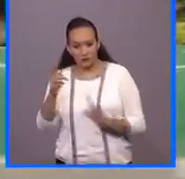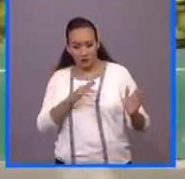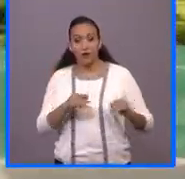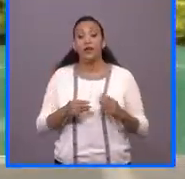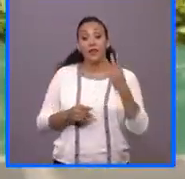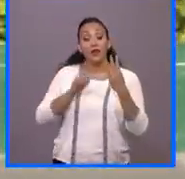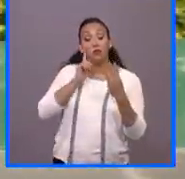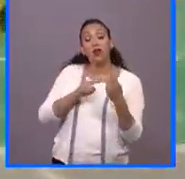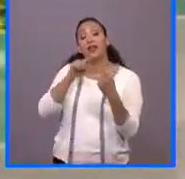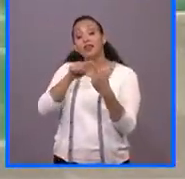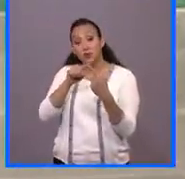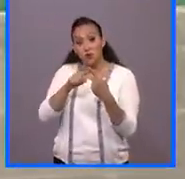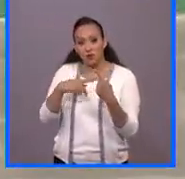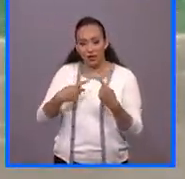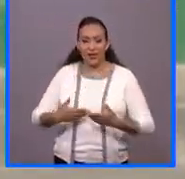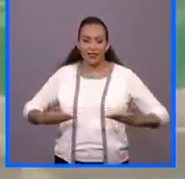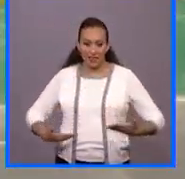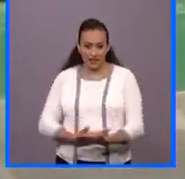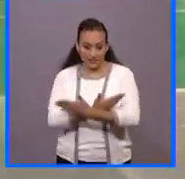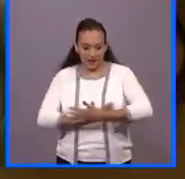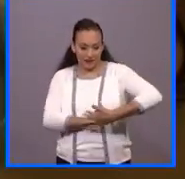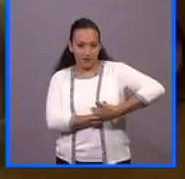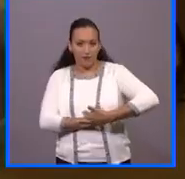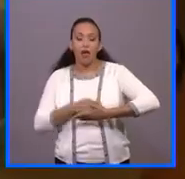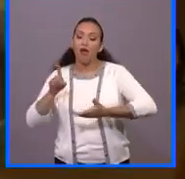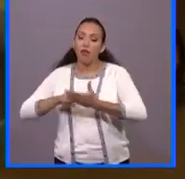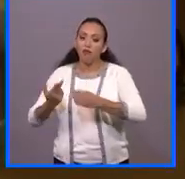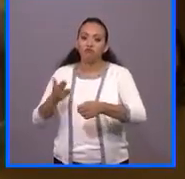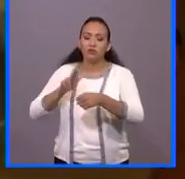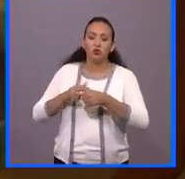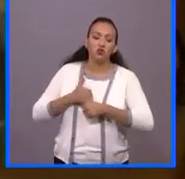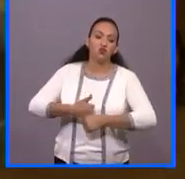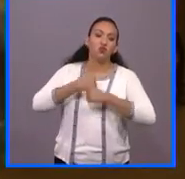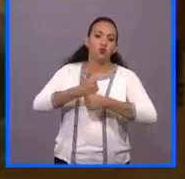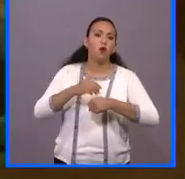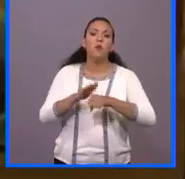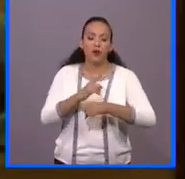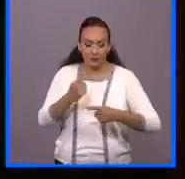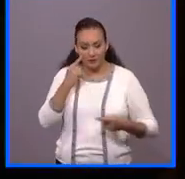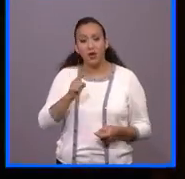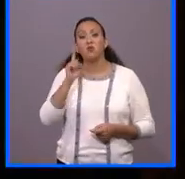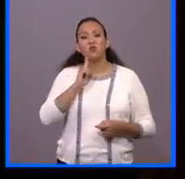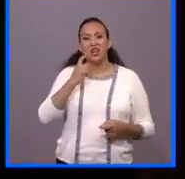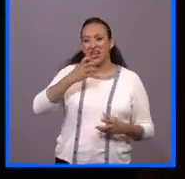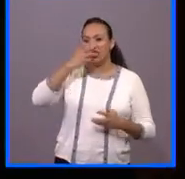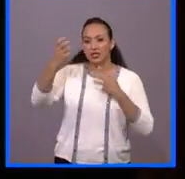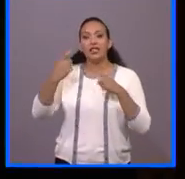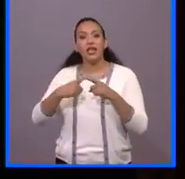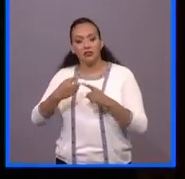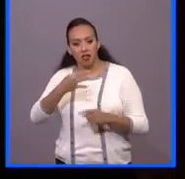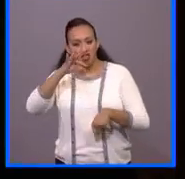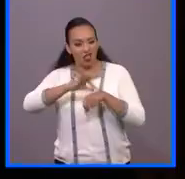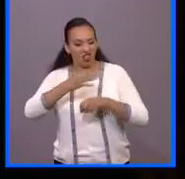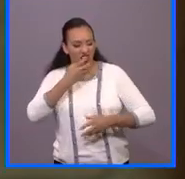de cada 3 mujeres que dio a luz sufrió violencia obstétrica, cuyas manifestaciones más comunes fueron gritos y malas palabras por parte